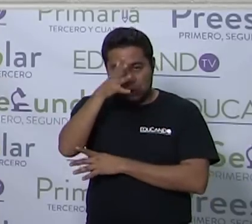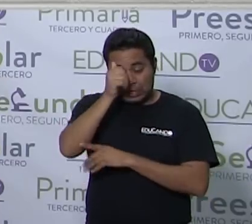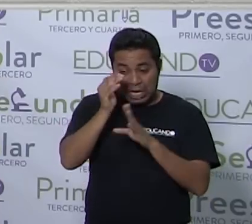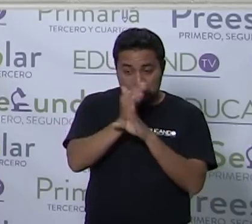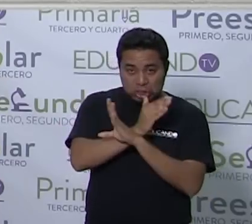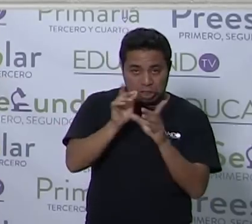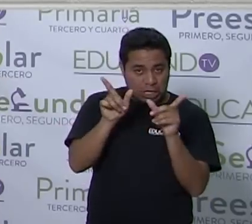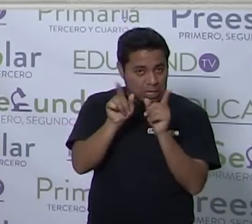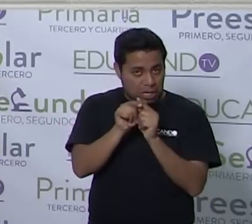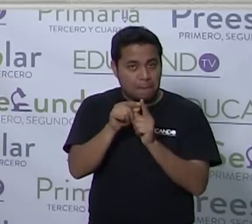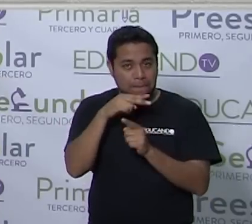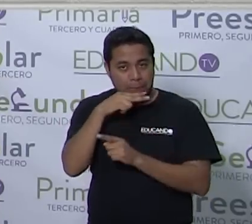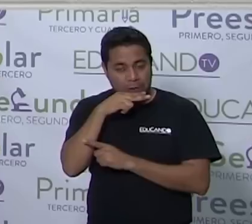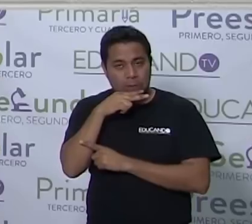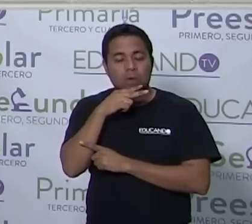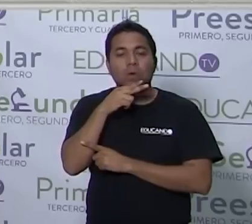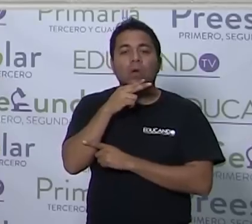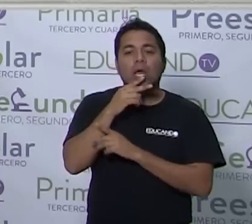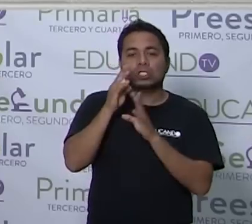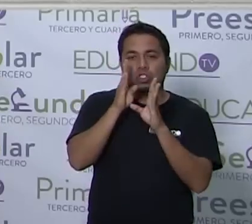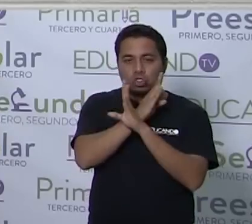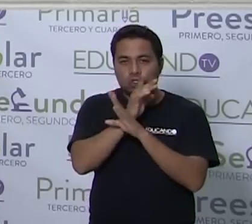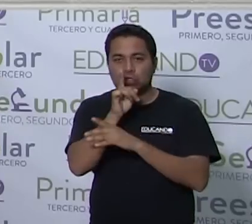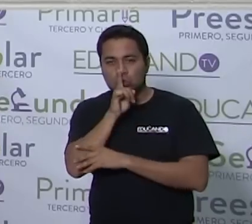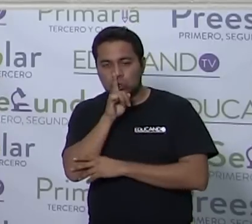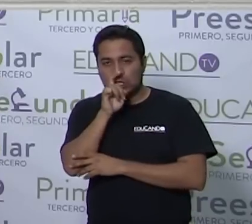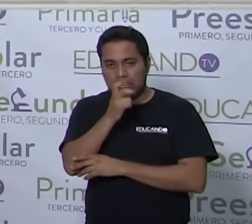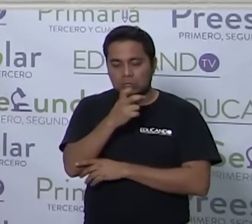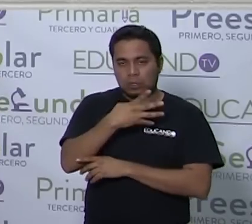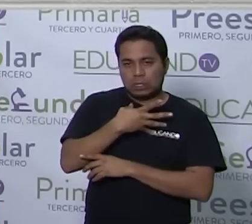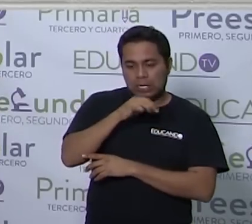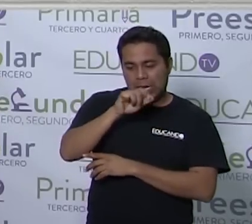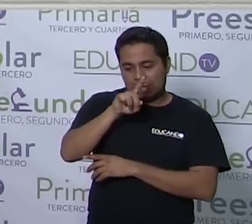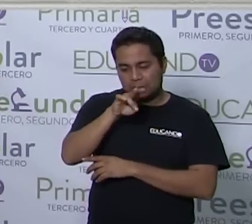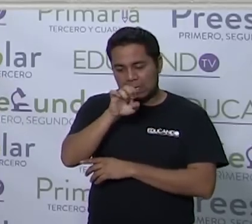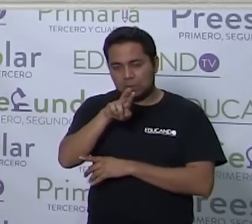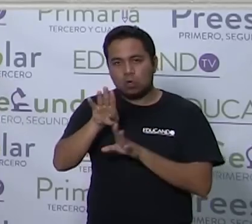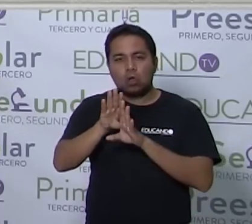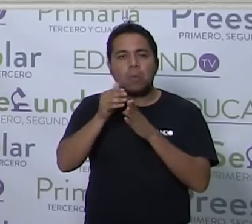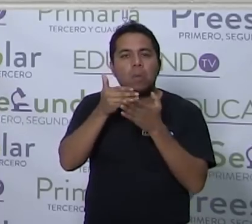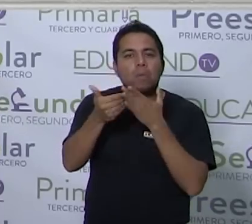verbo, sigilosamente es el adverbio de modo, porque nos